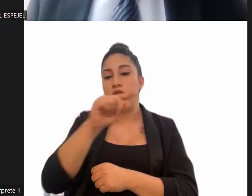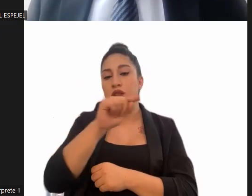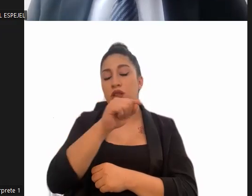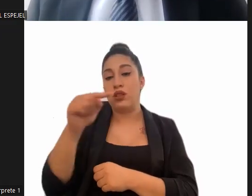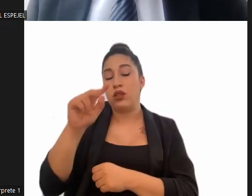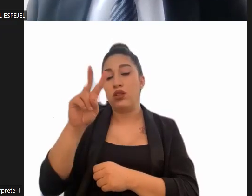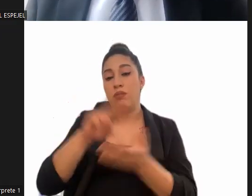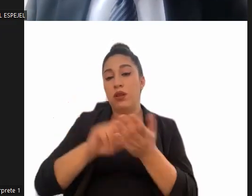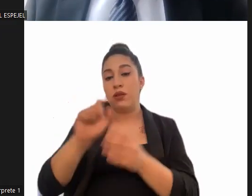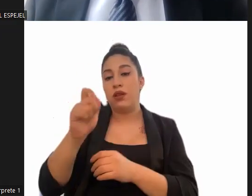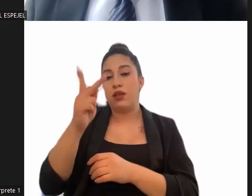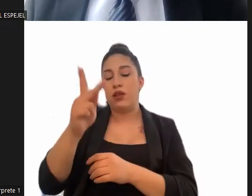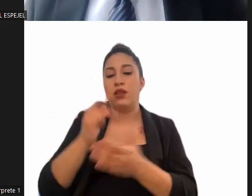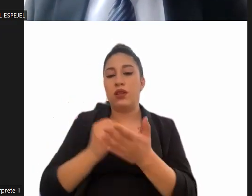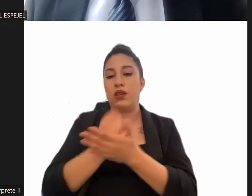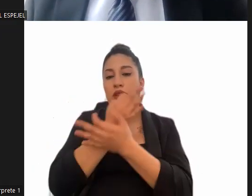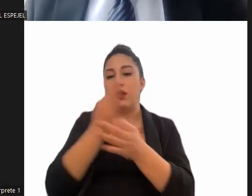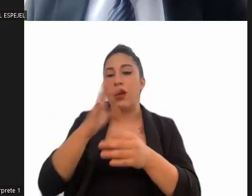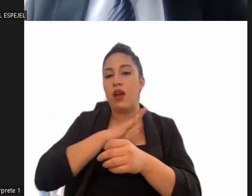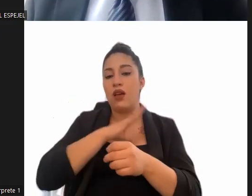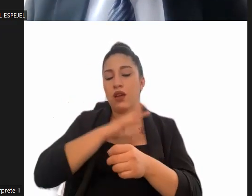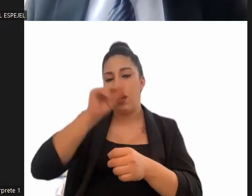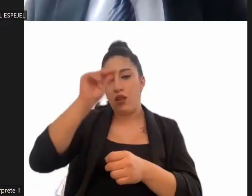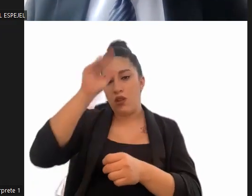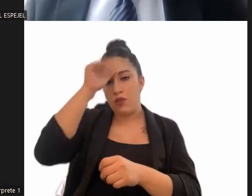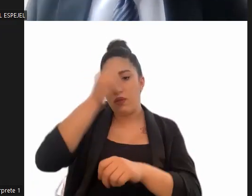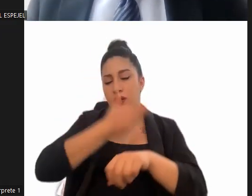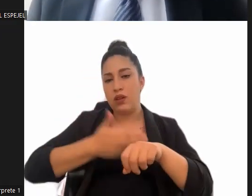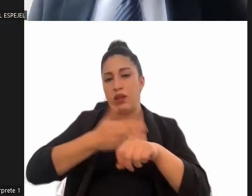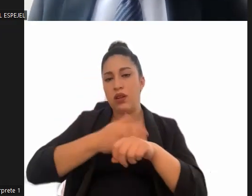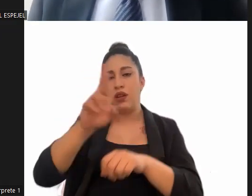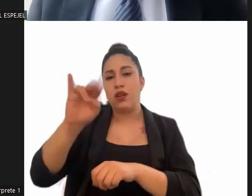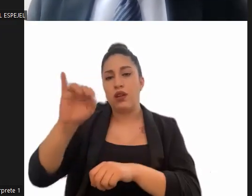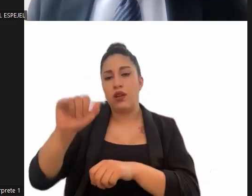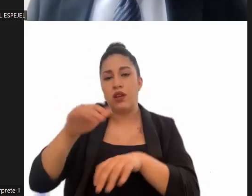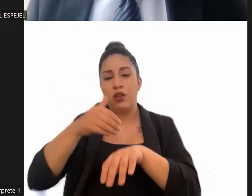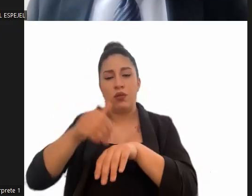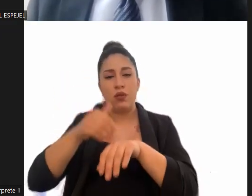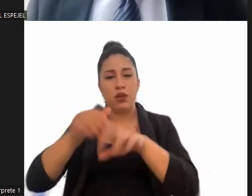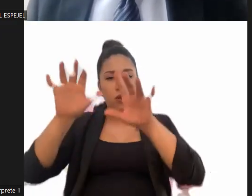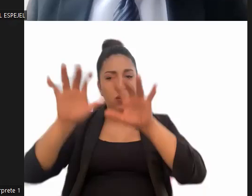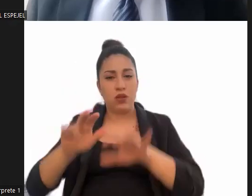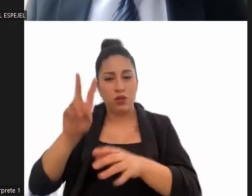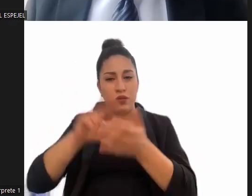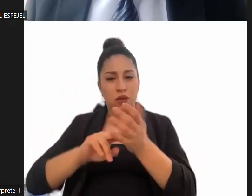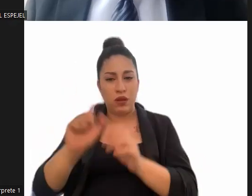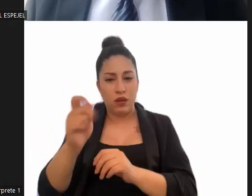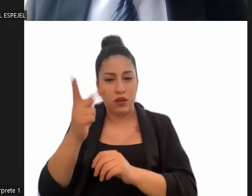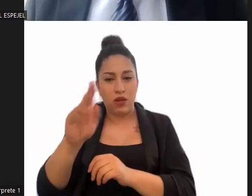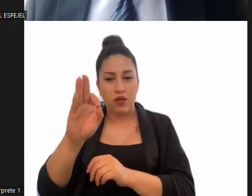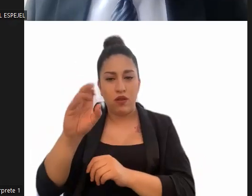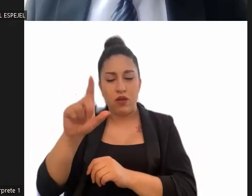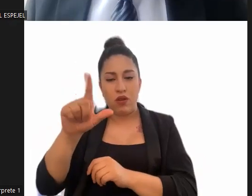RR.IP.1583/2022, relacionada al recurso de conformidad RIA 300/22 del cumplimiento de resolución del folio